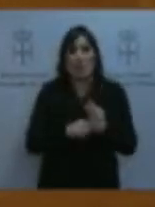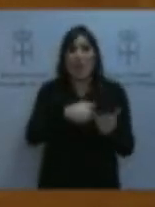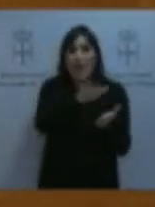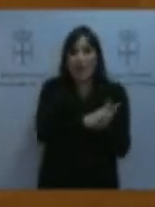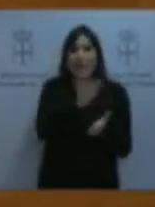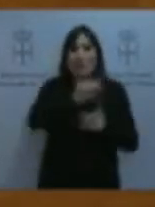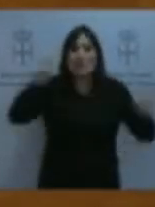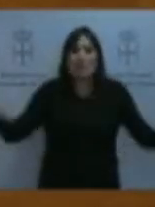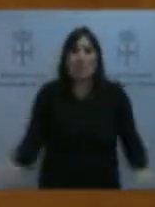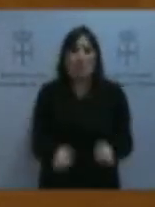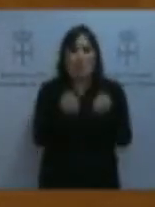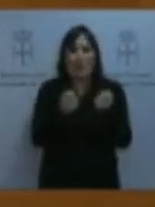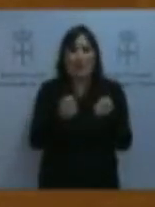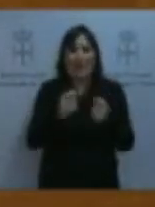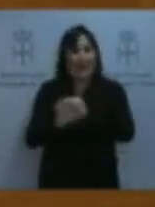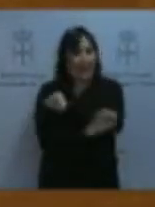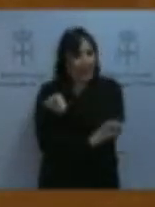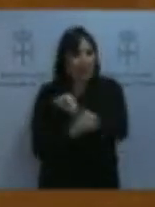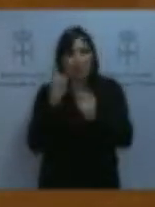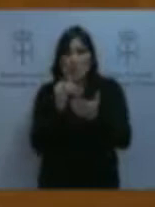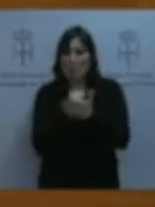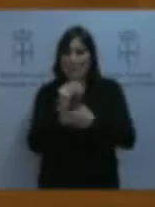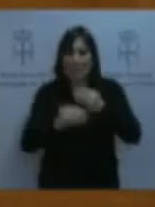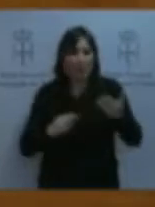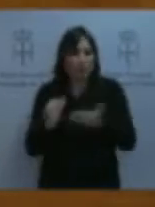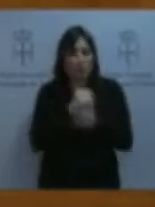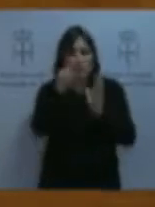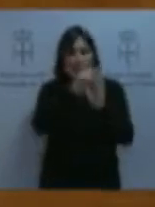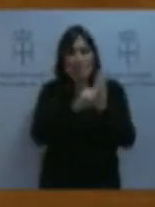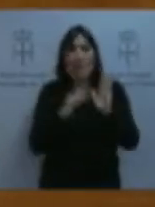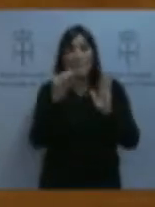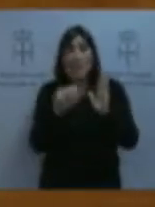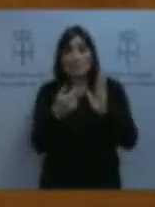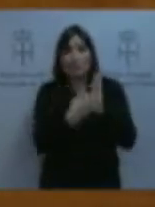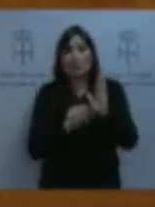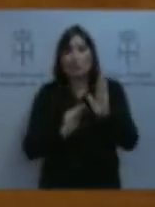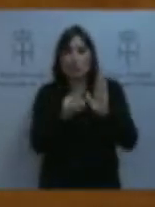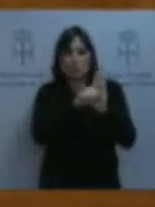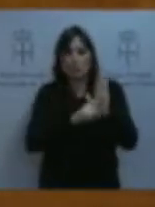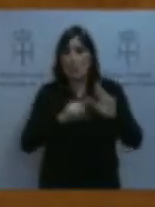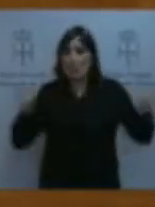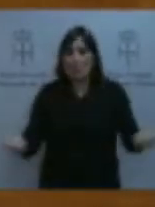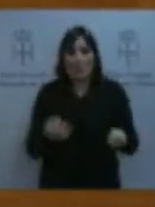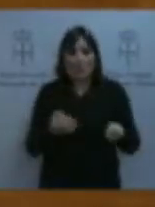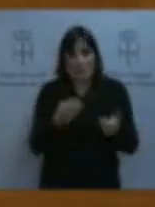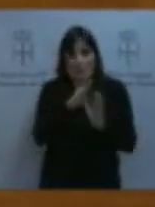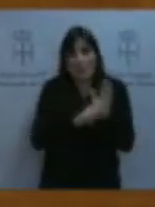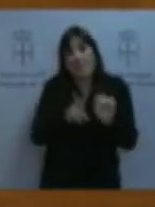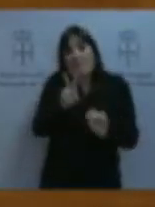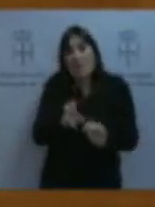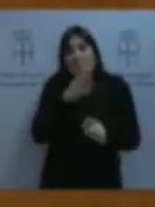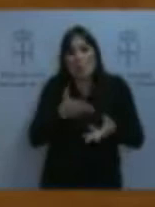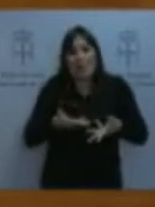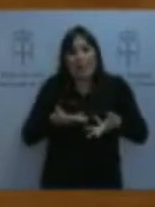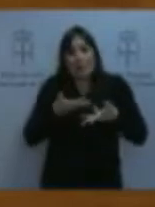realizadas en los procesos selectivos con la correspondiente solución o plantilla, son medidas que contribuirían a asegurar, a garantizar que